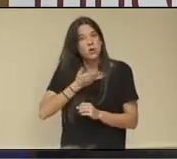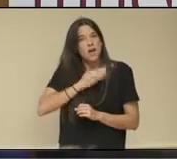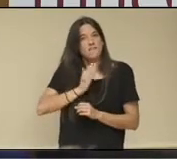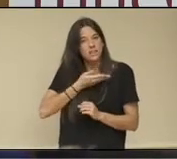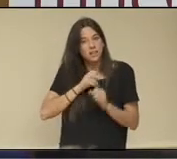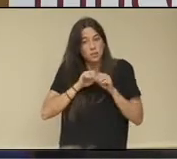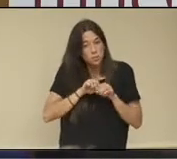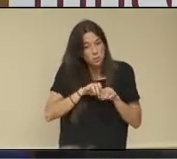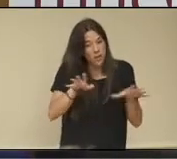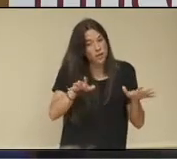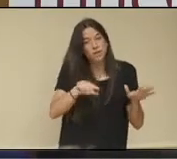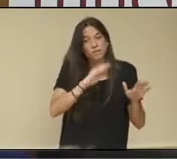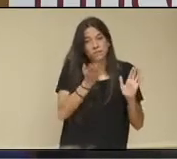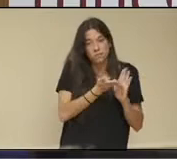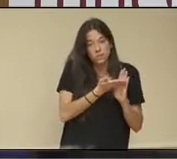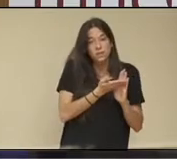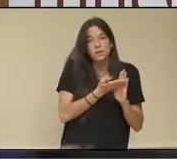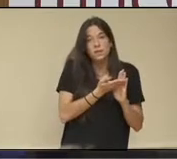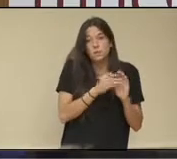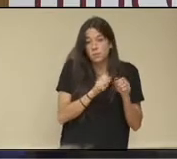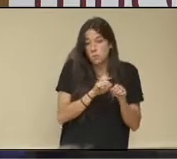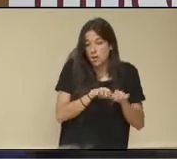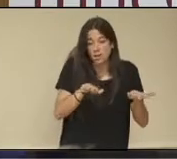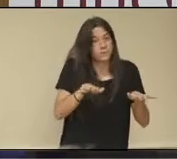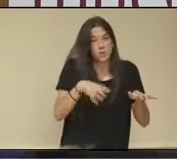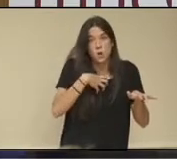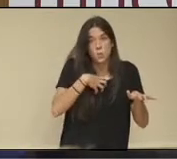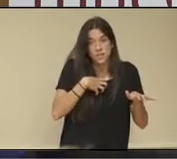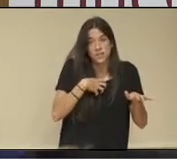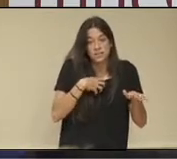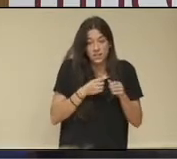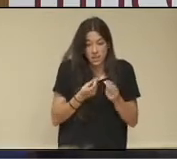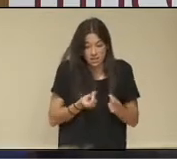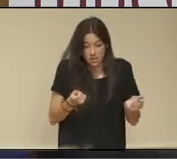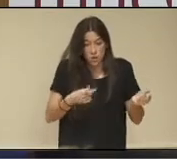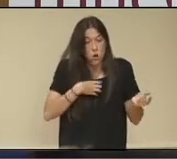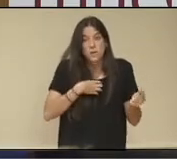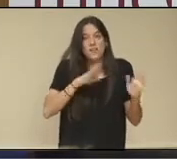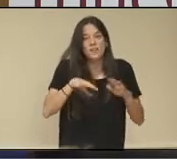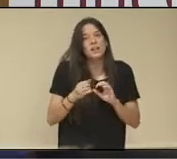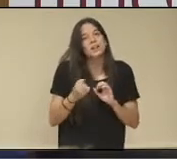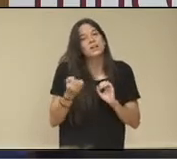propagación, no pueden salir de ahí y se comportan como un sistema suicida.